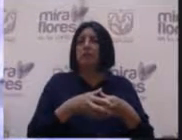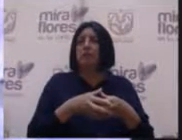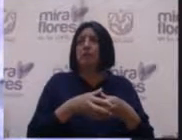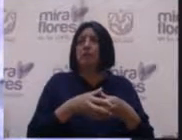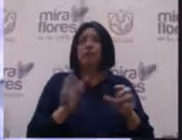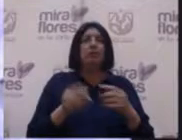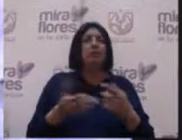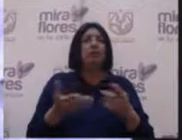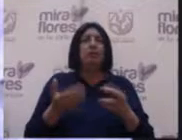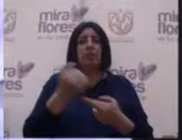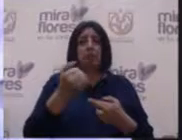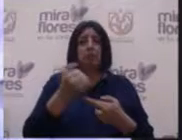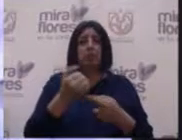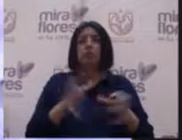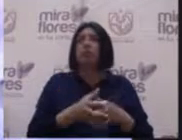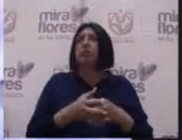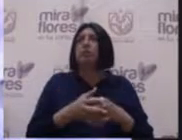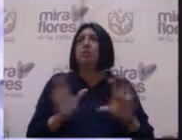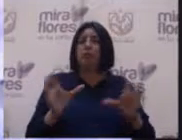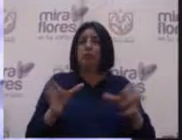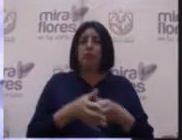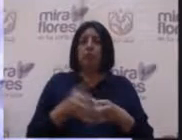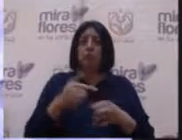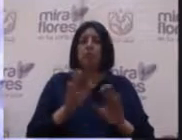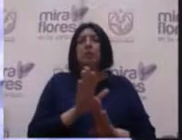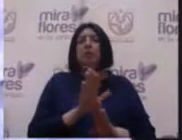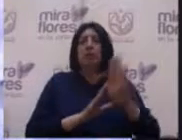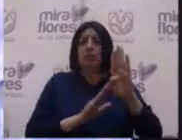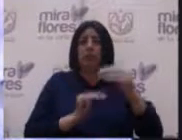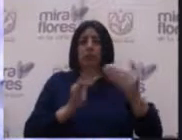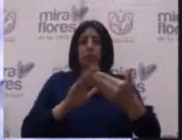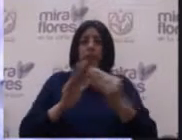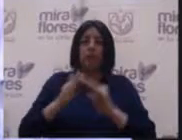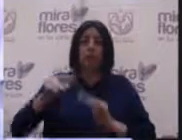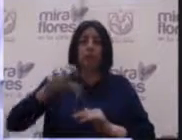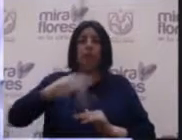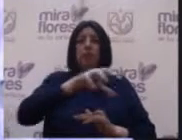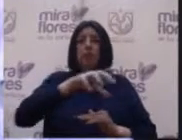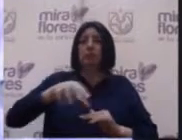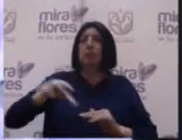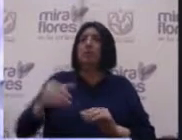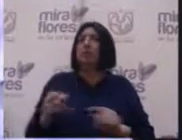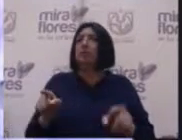sesión de regidores de la Comisión de Desarrollo Urbano, y en la